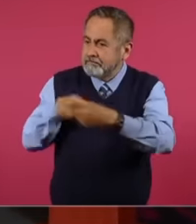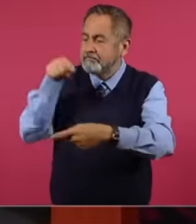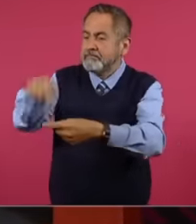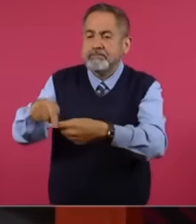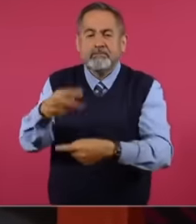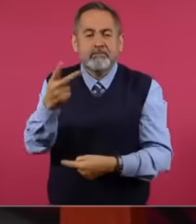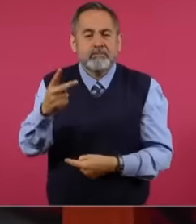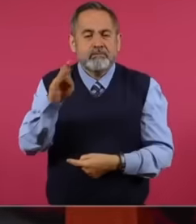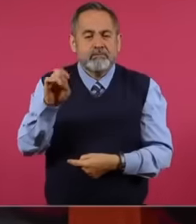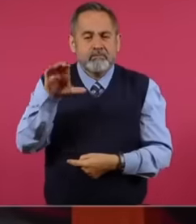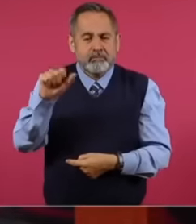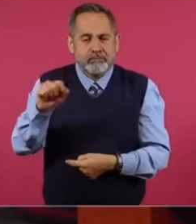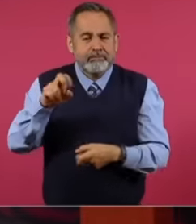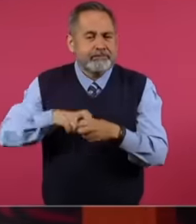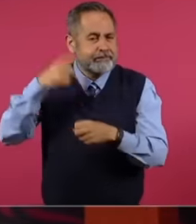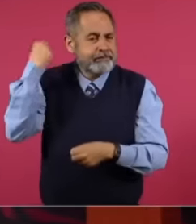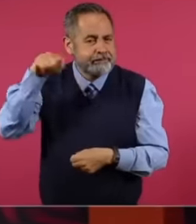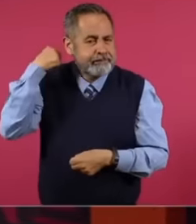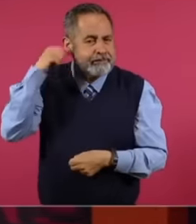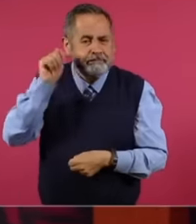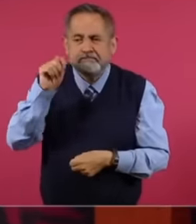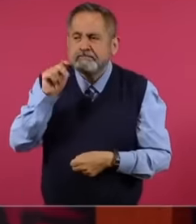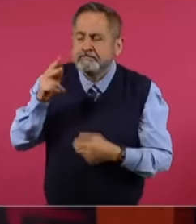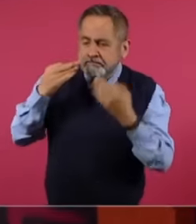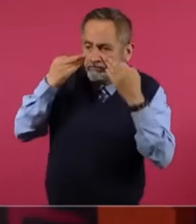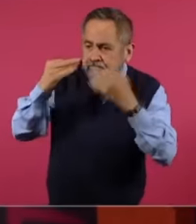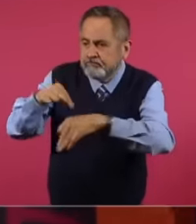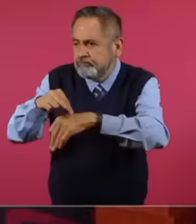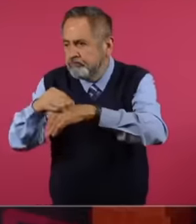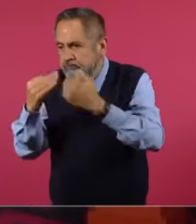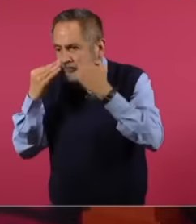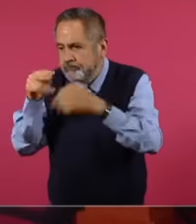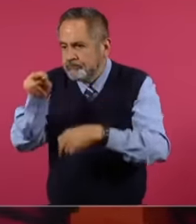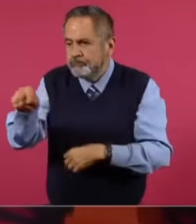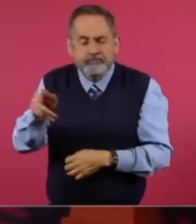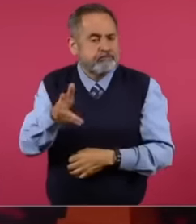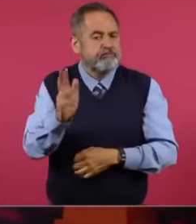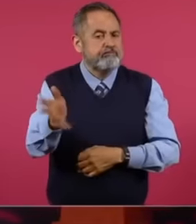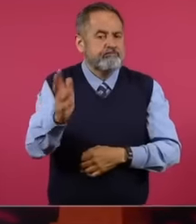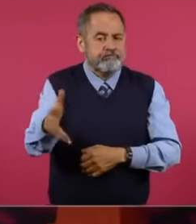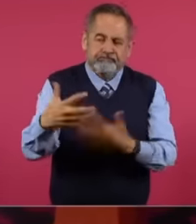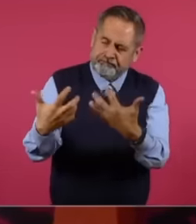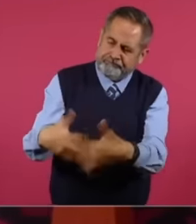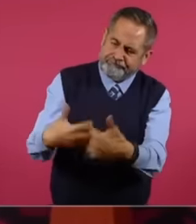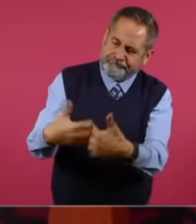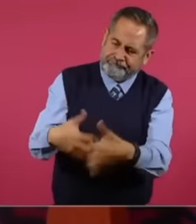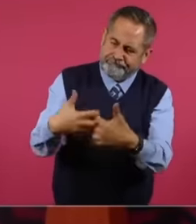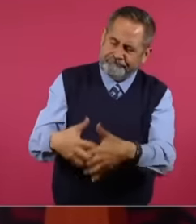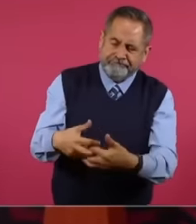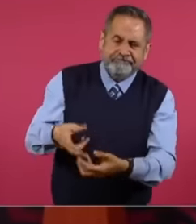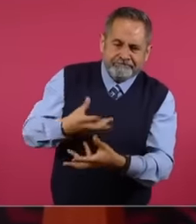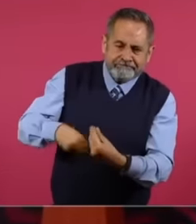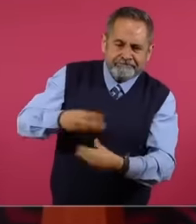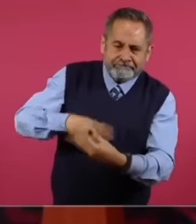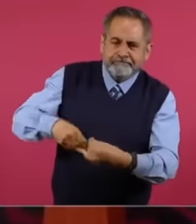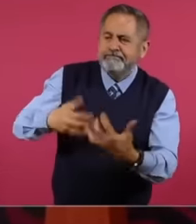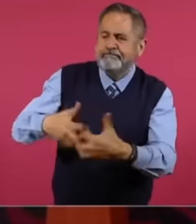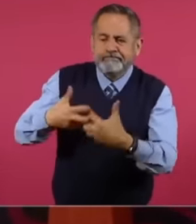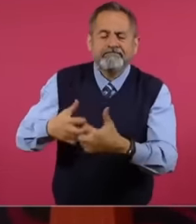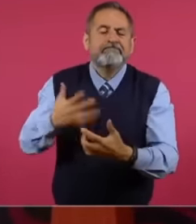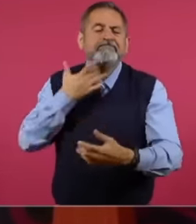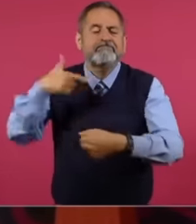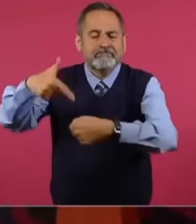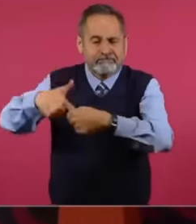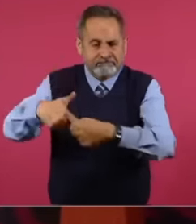Paraíso, Tabasco, a constatar de que ya está produciendo la